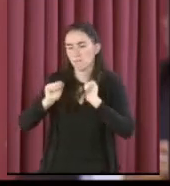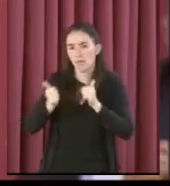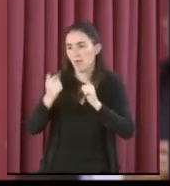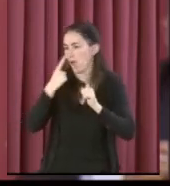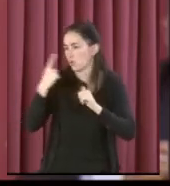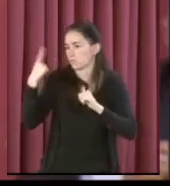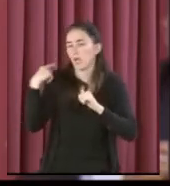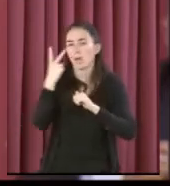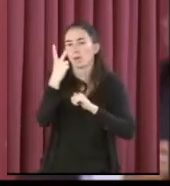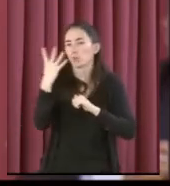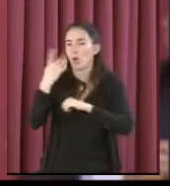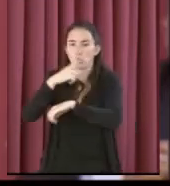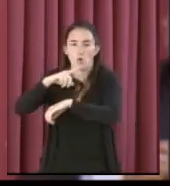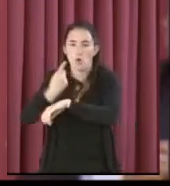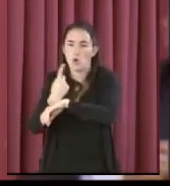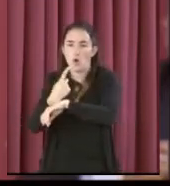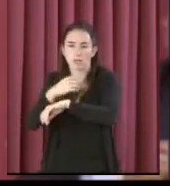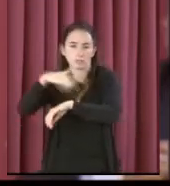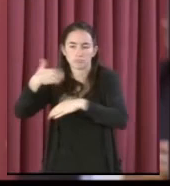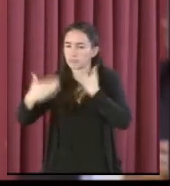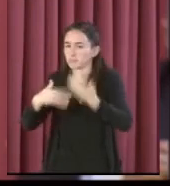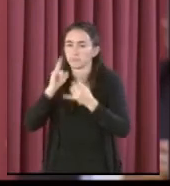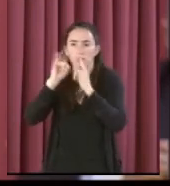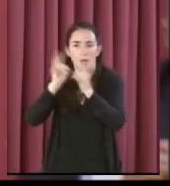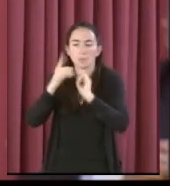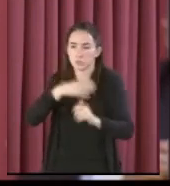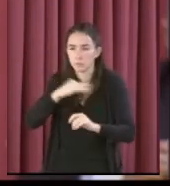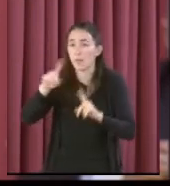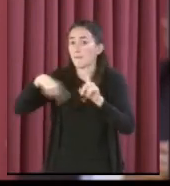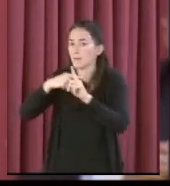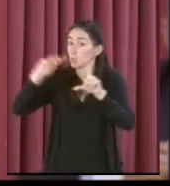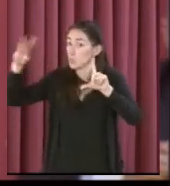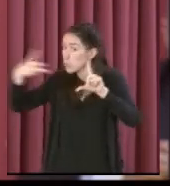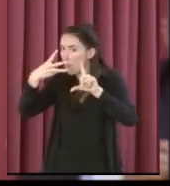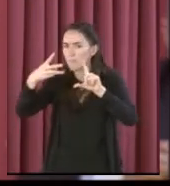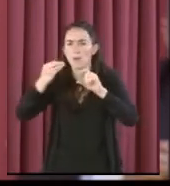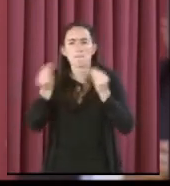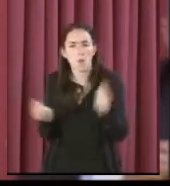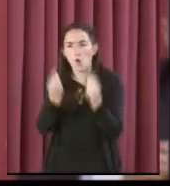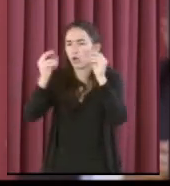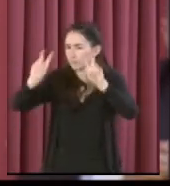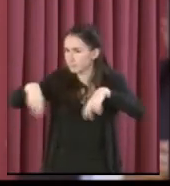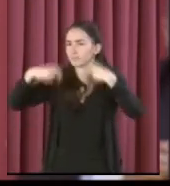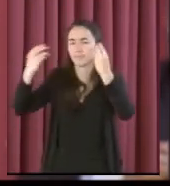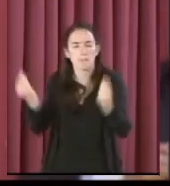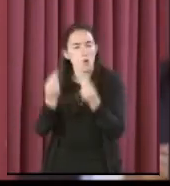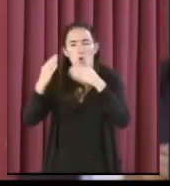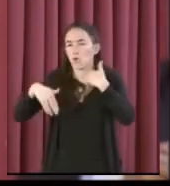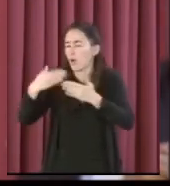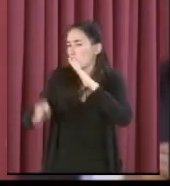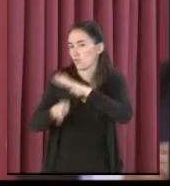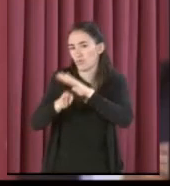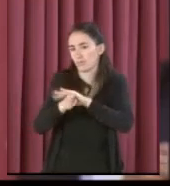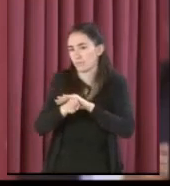año pasado, y la página web se encuentra en continuo proceso de mejora. Por otro lado, hemos potenciado otros canales